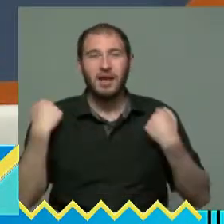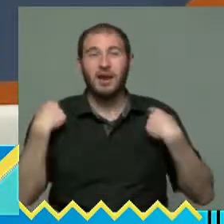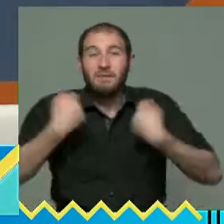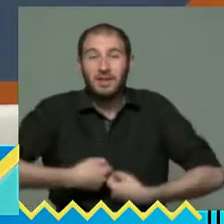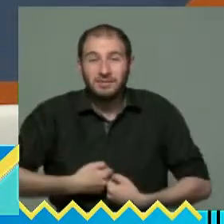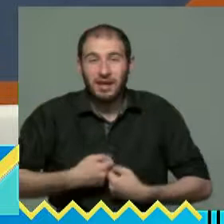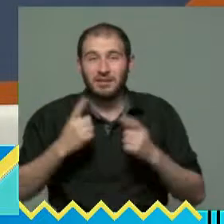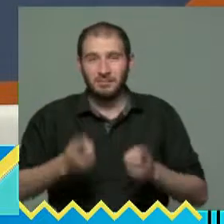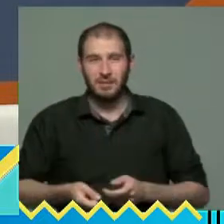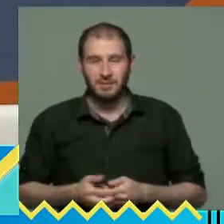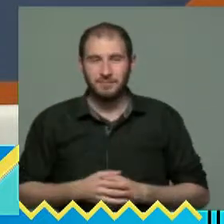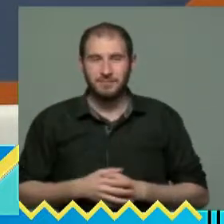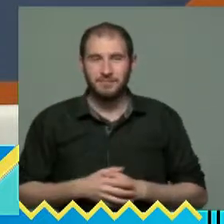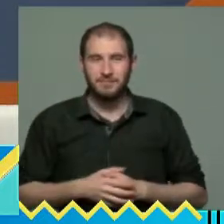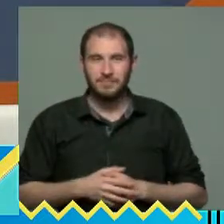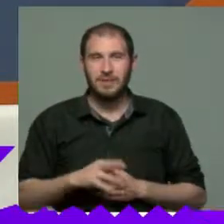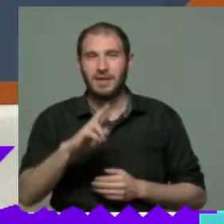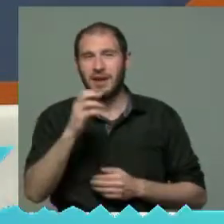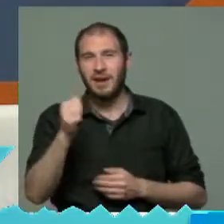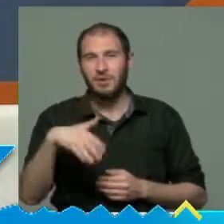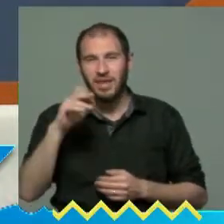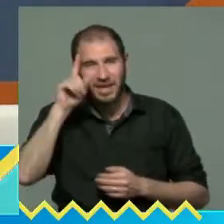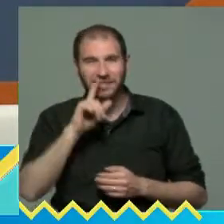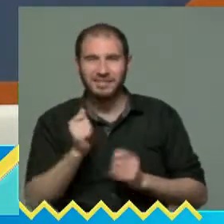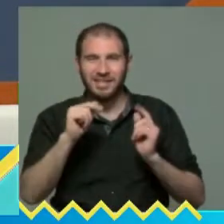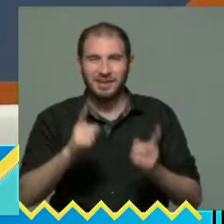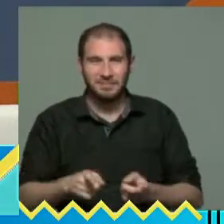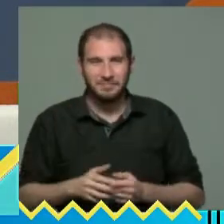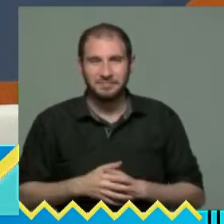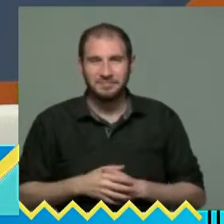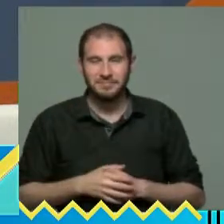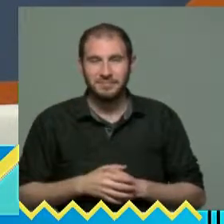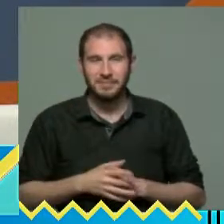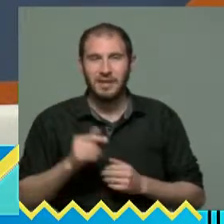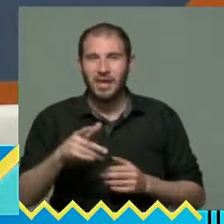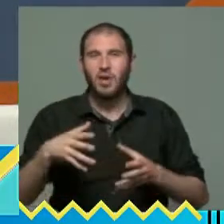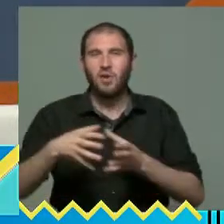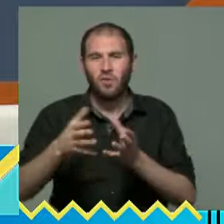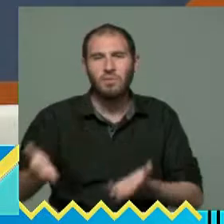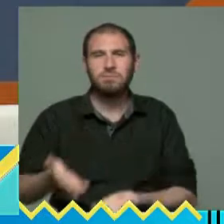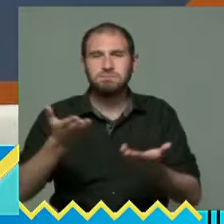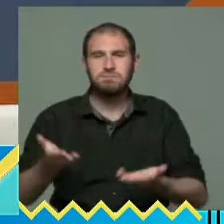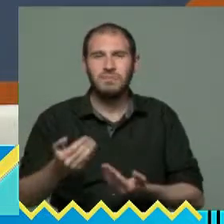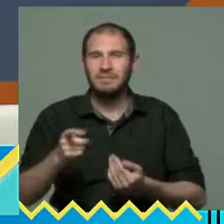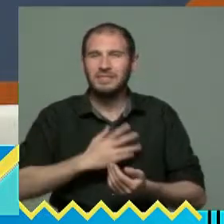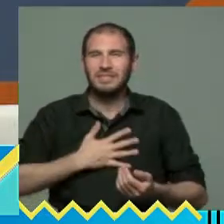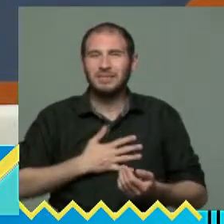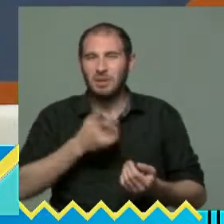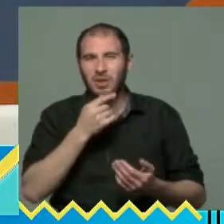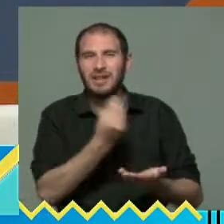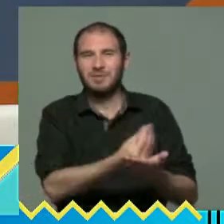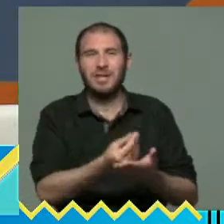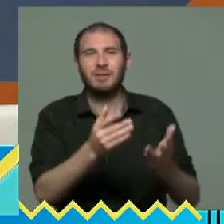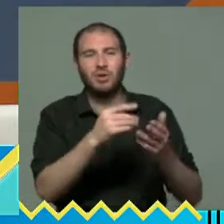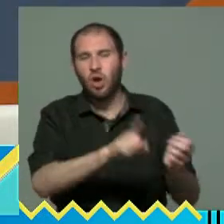trazada, la ramoneta, bueno, en fin, creo que generó ahí, por ahí movilizó un sector que no se sentía representado por los